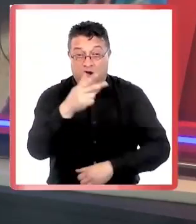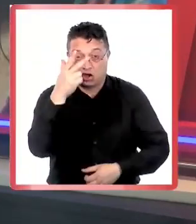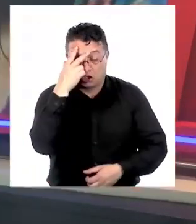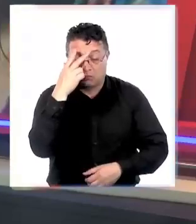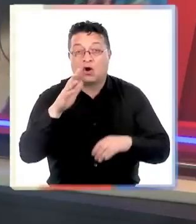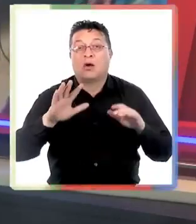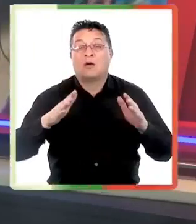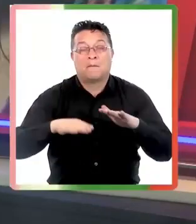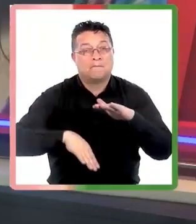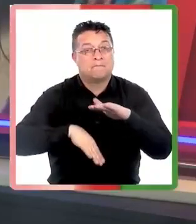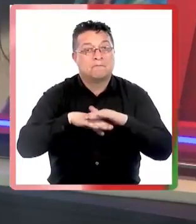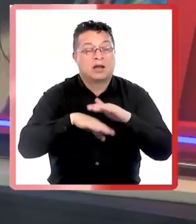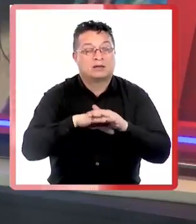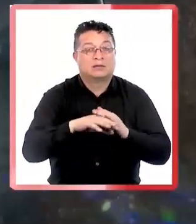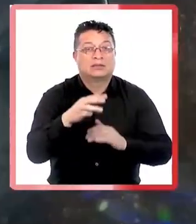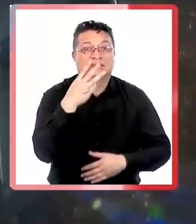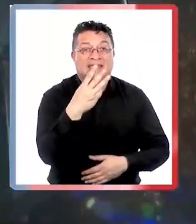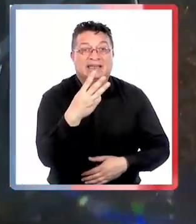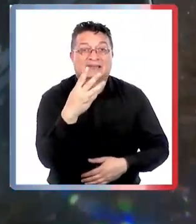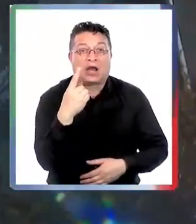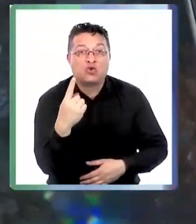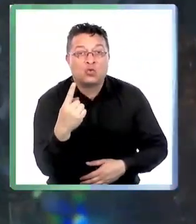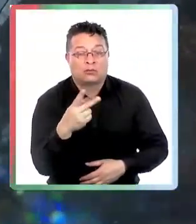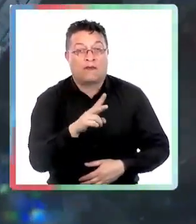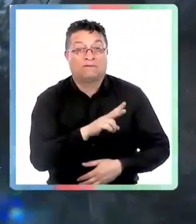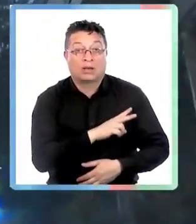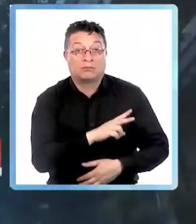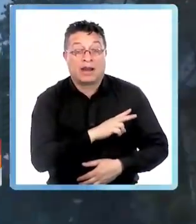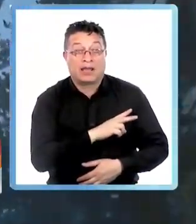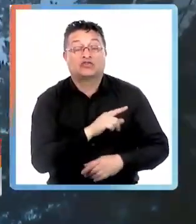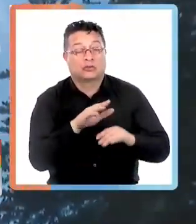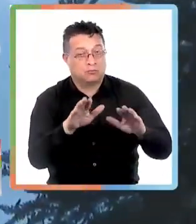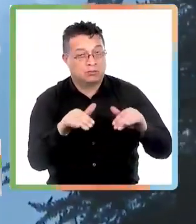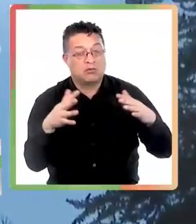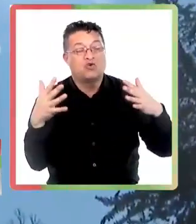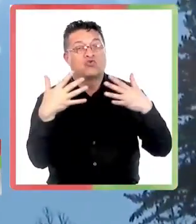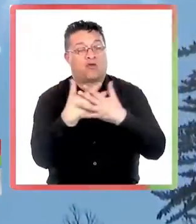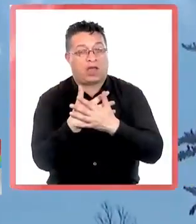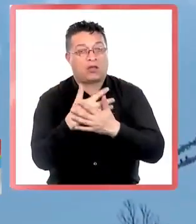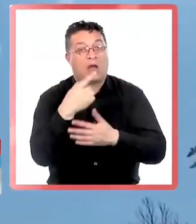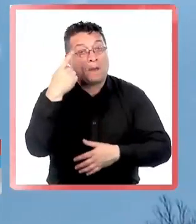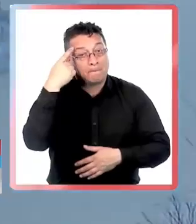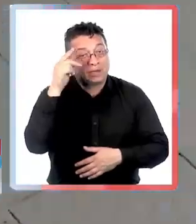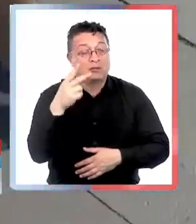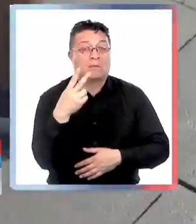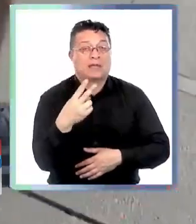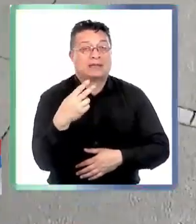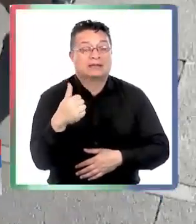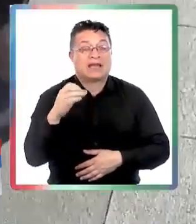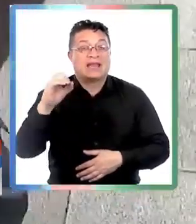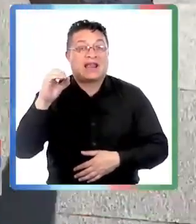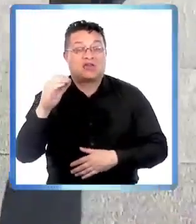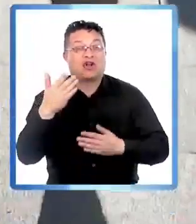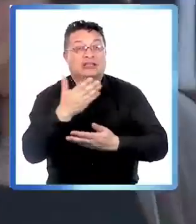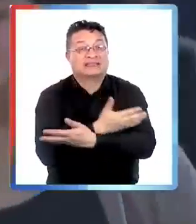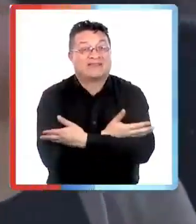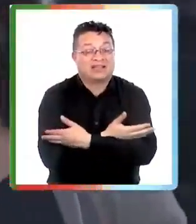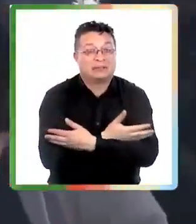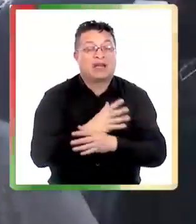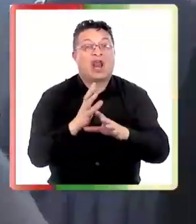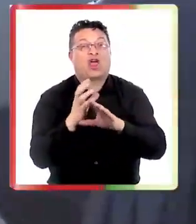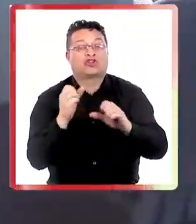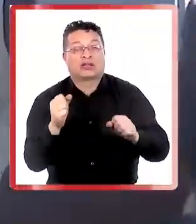región de Coquimbo se esperan temperaturas máximas de hasta 31 grados. En Valparaíso el cielo se mantendrá nublado, pero con hasta 26 grados